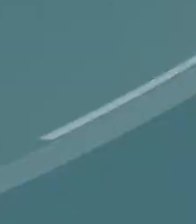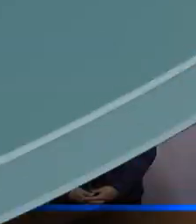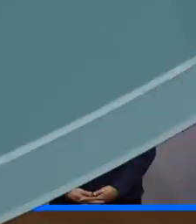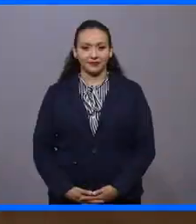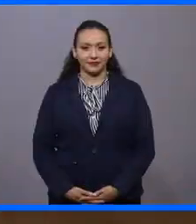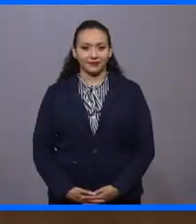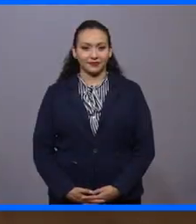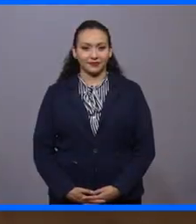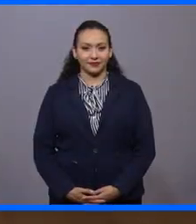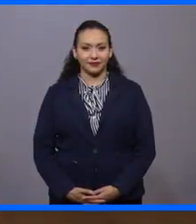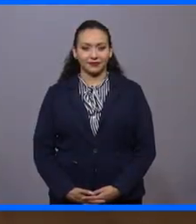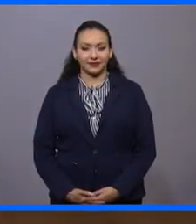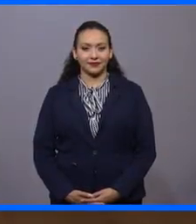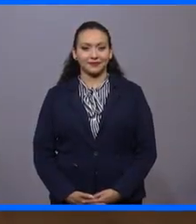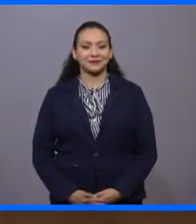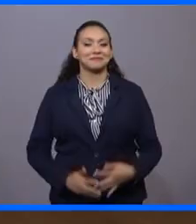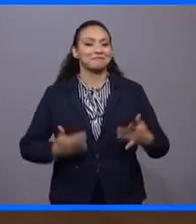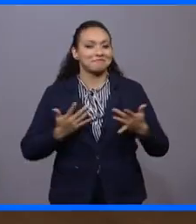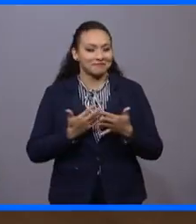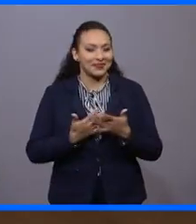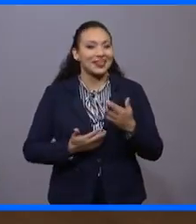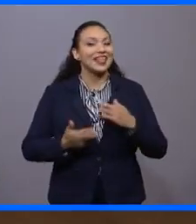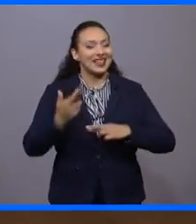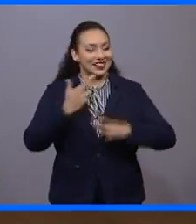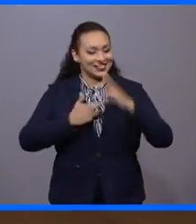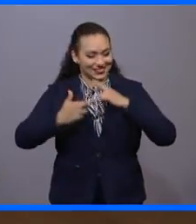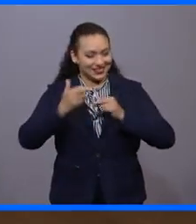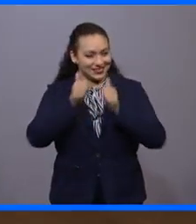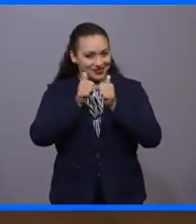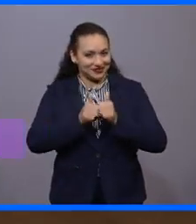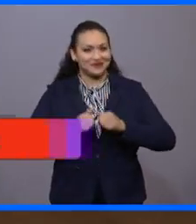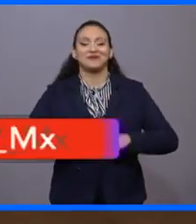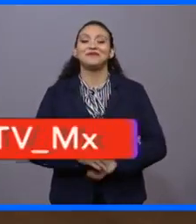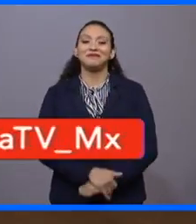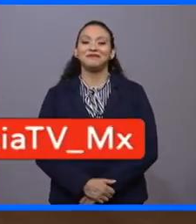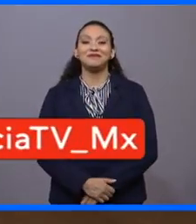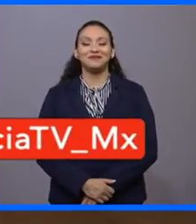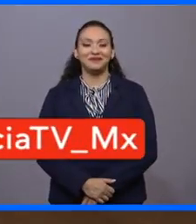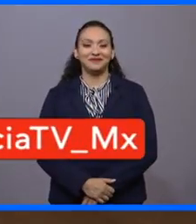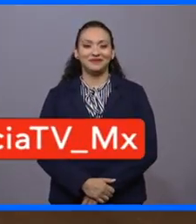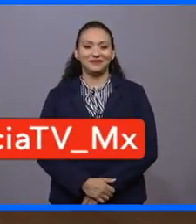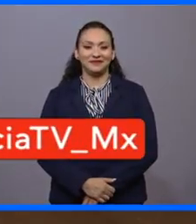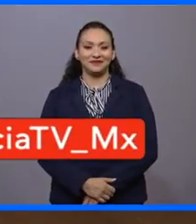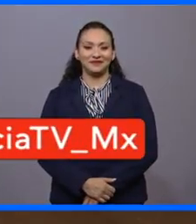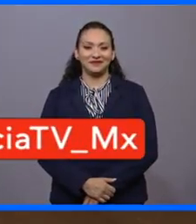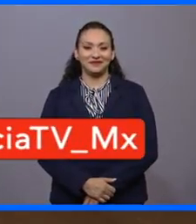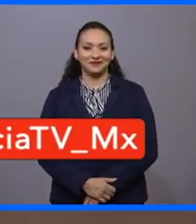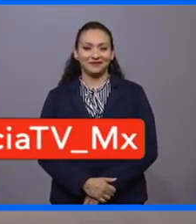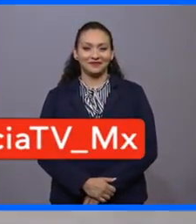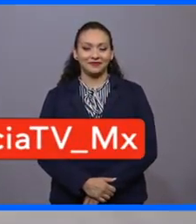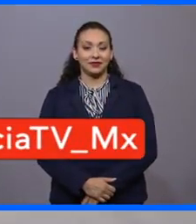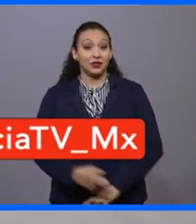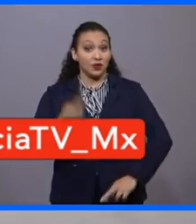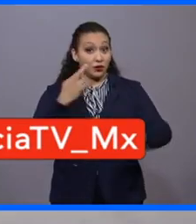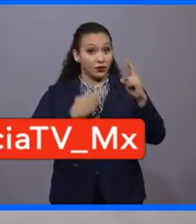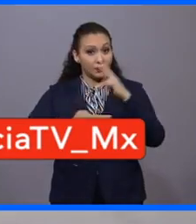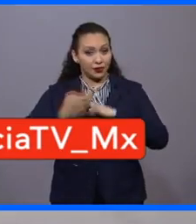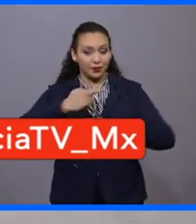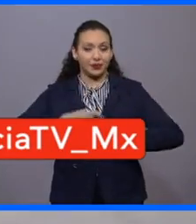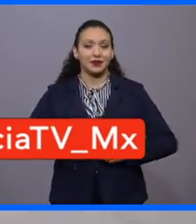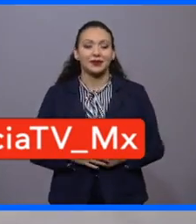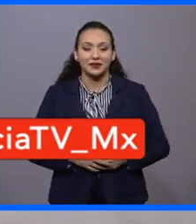Vámonos rápidamente a una pausa, regresamos con más. Al